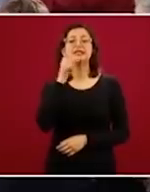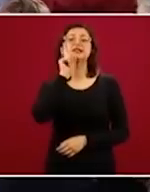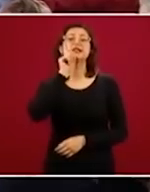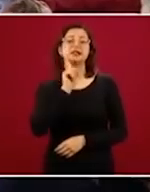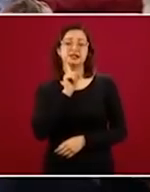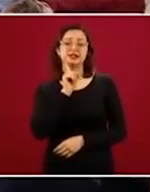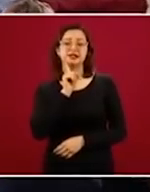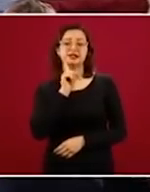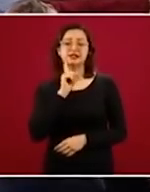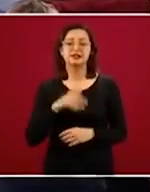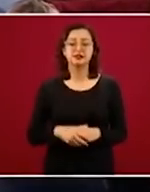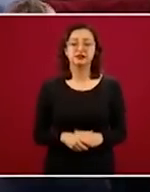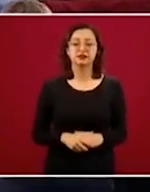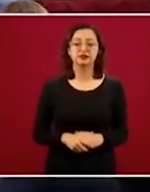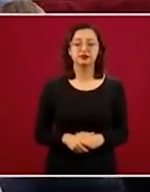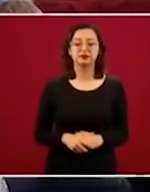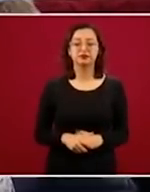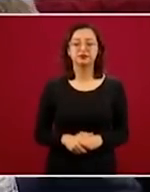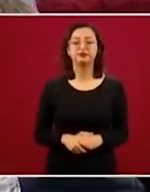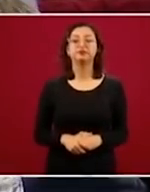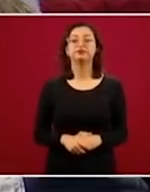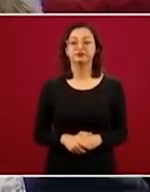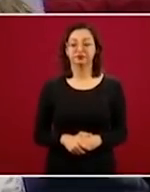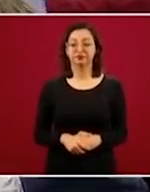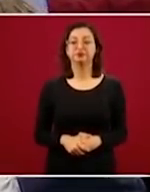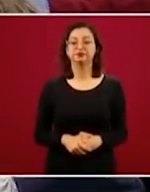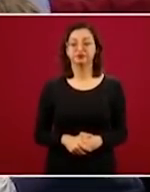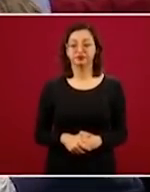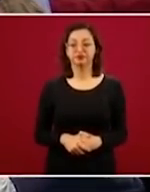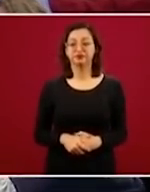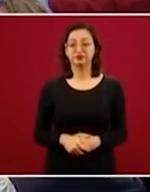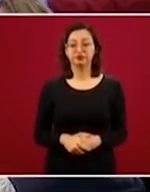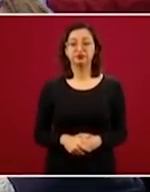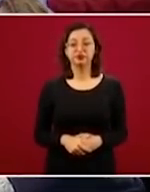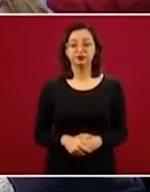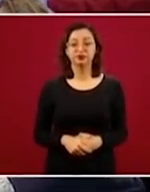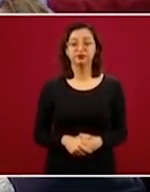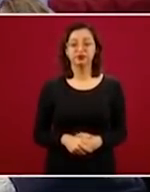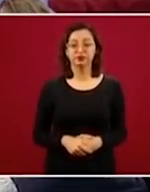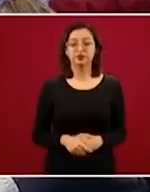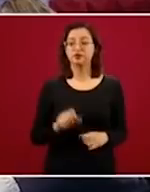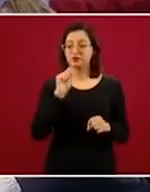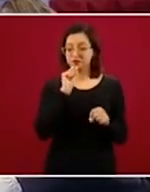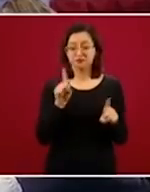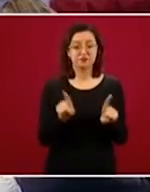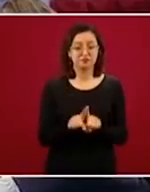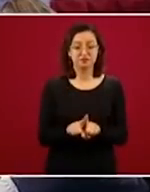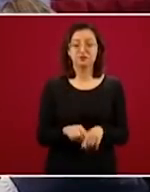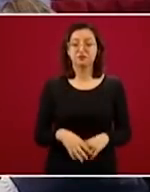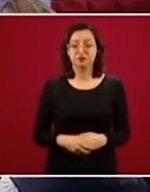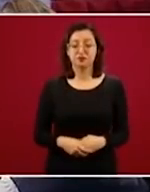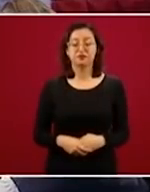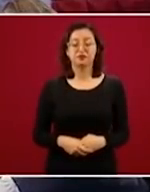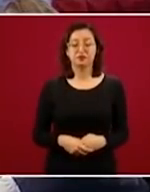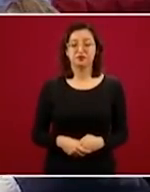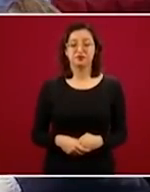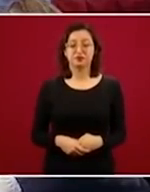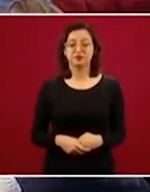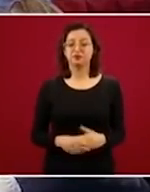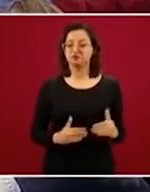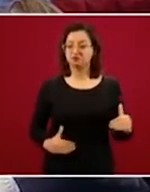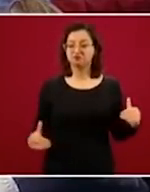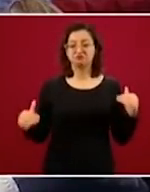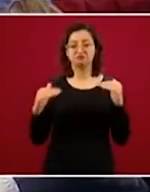población sí sí igual a